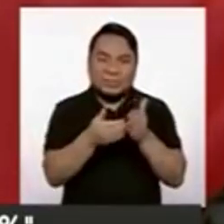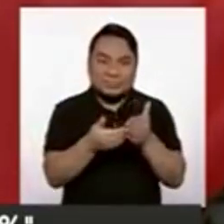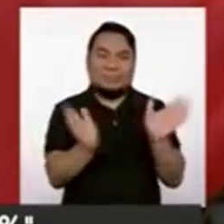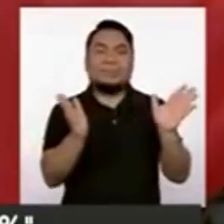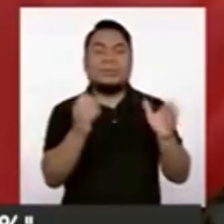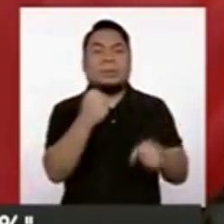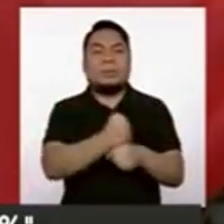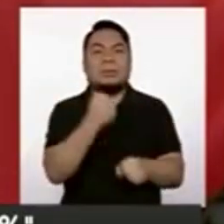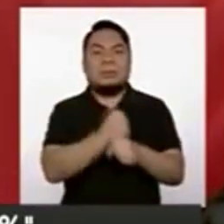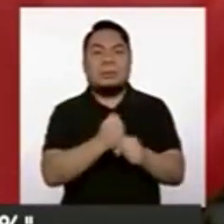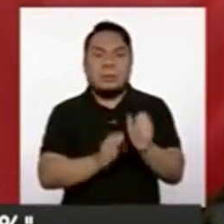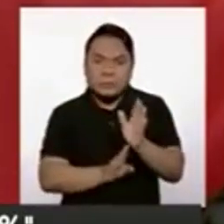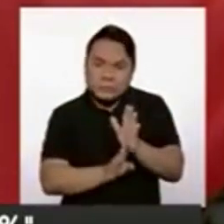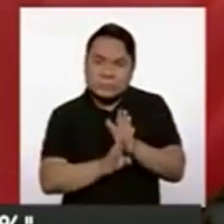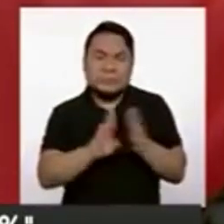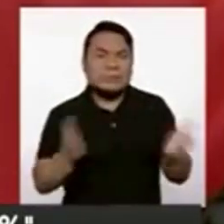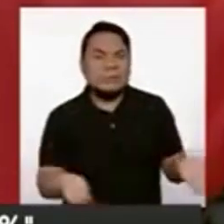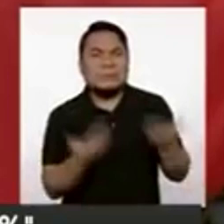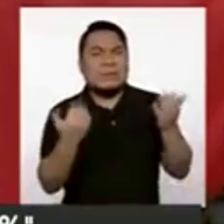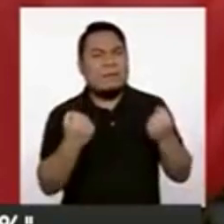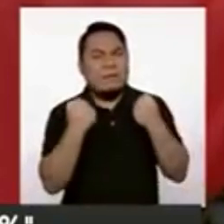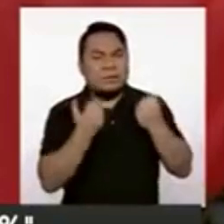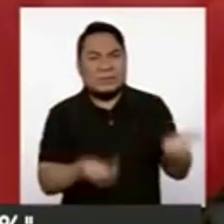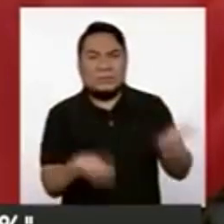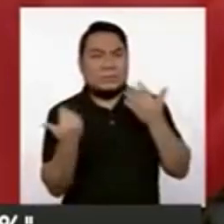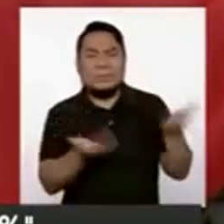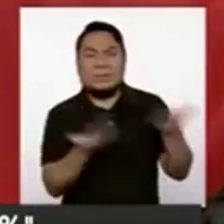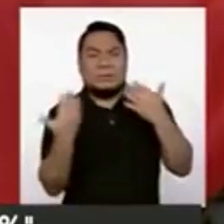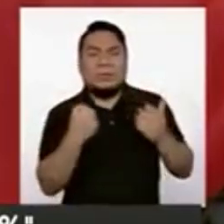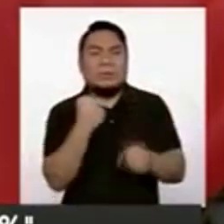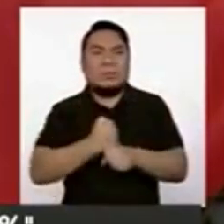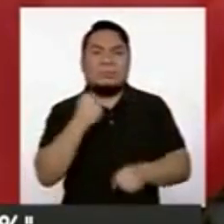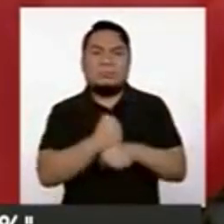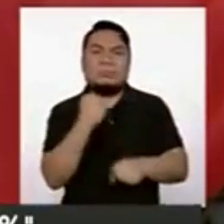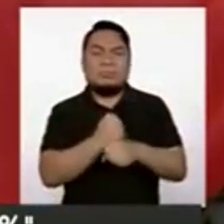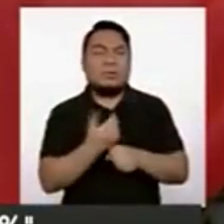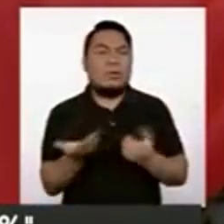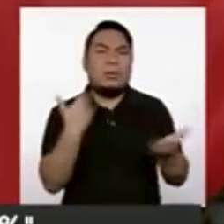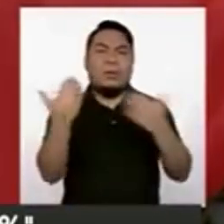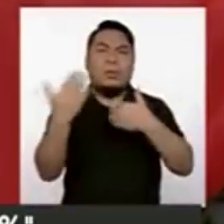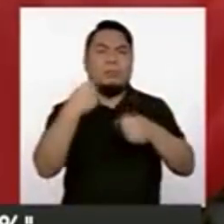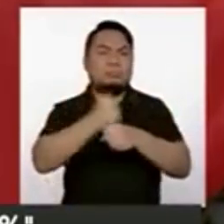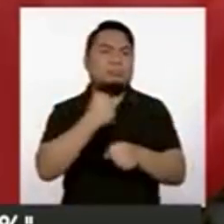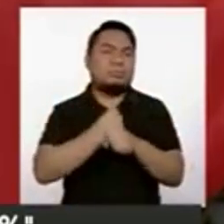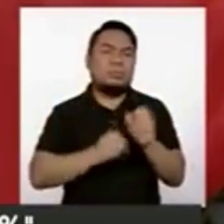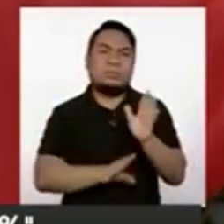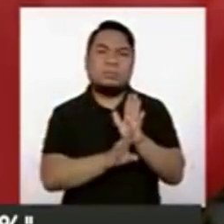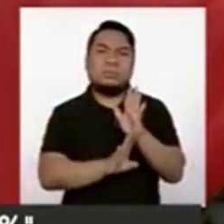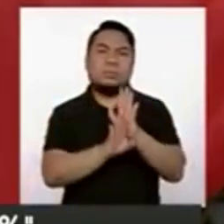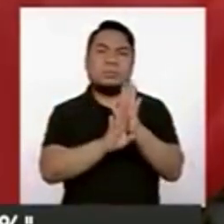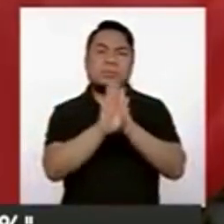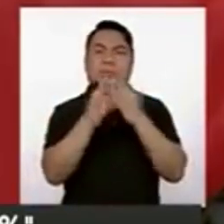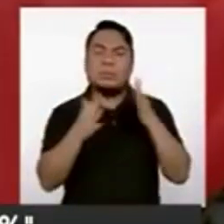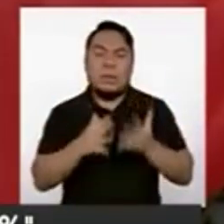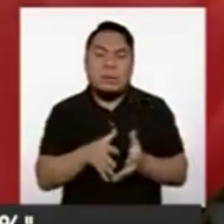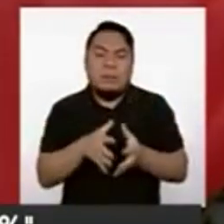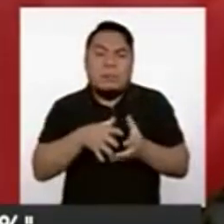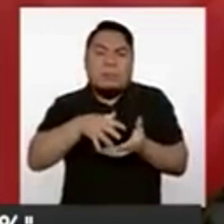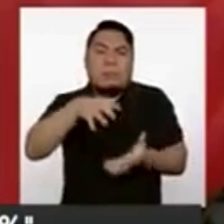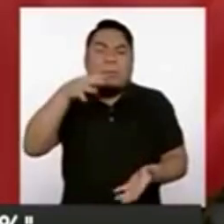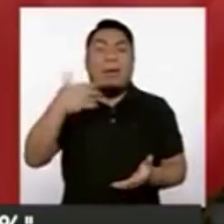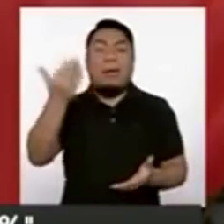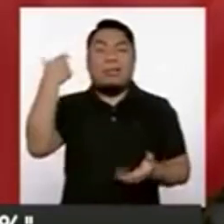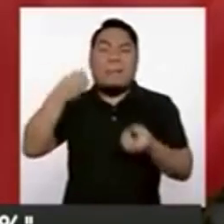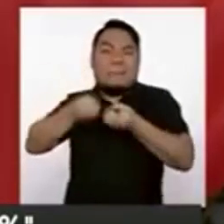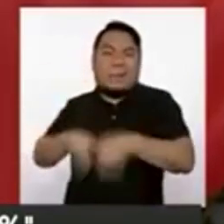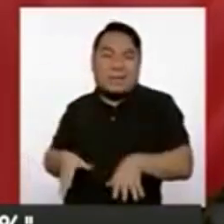y inicie su marcha con fuerza para generar el trabajo y el crecimiento que hemos